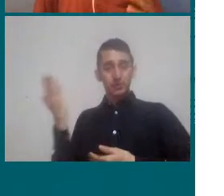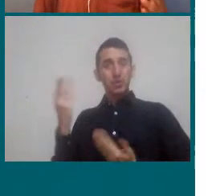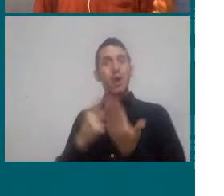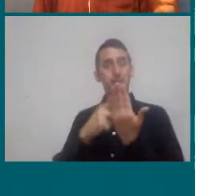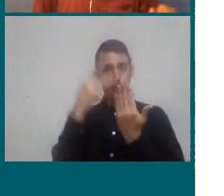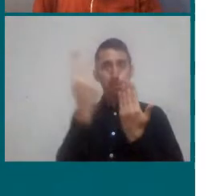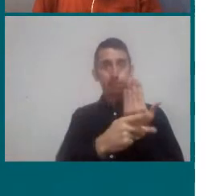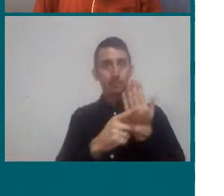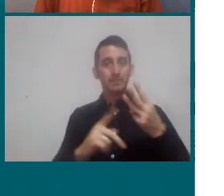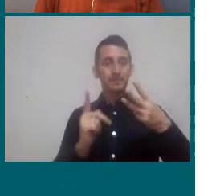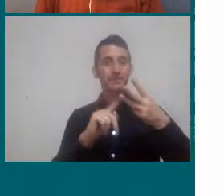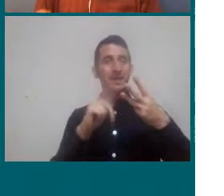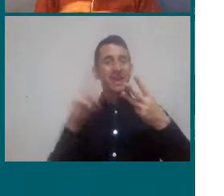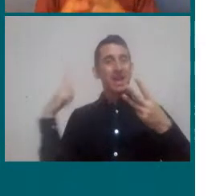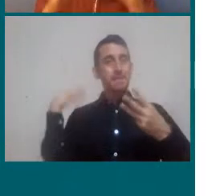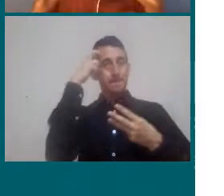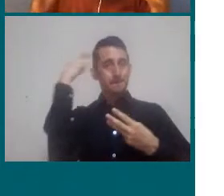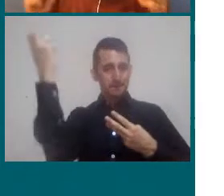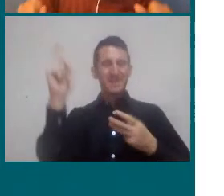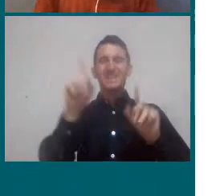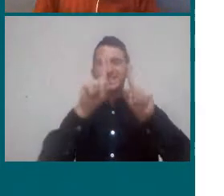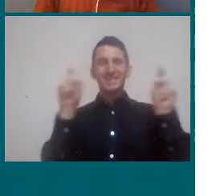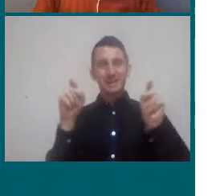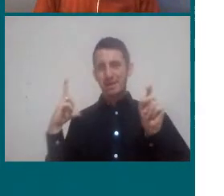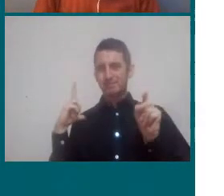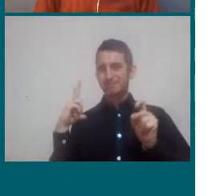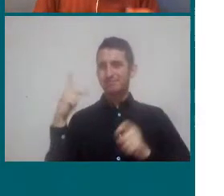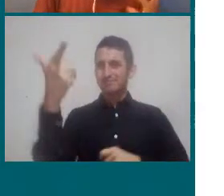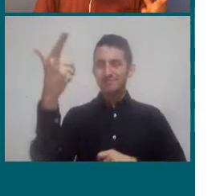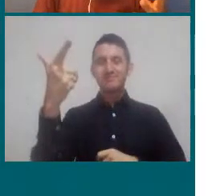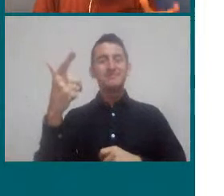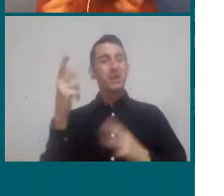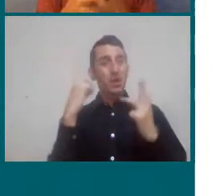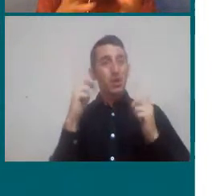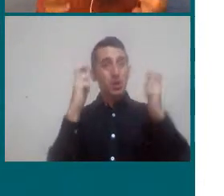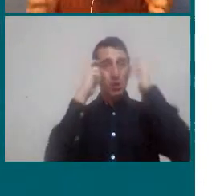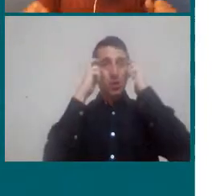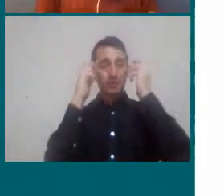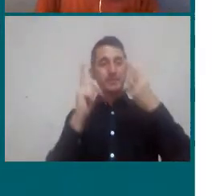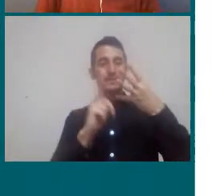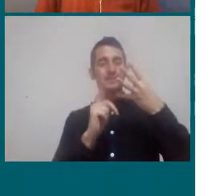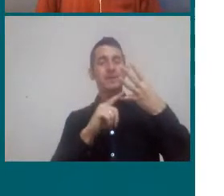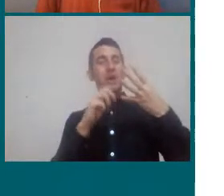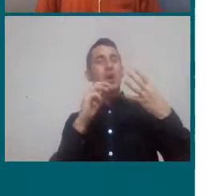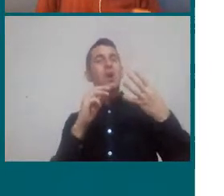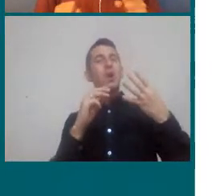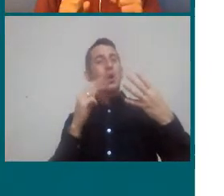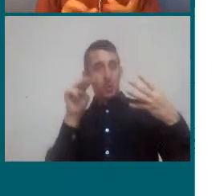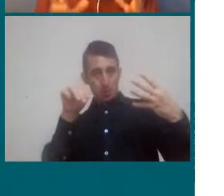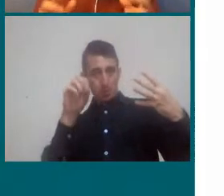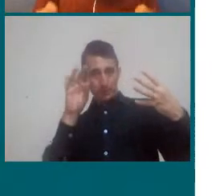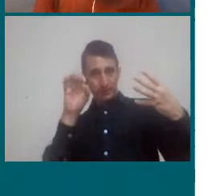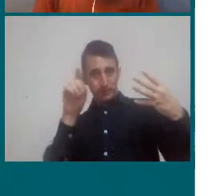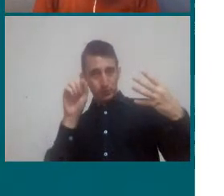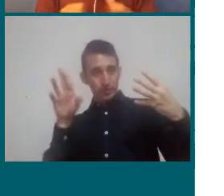proyectos, Piaget con este desarrollo evolutivo, con la parte cognitiva, Montessori con los elementos manipulativos, Vygotsky con